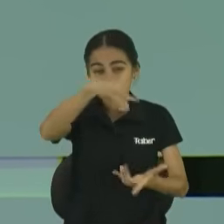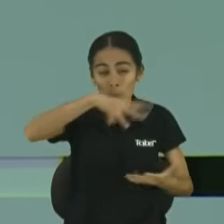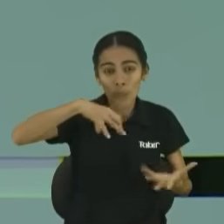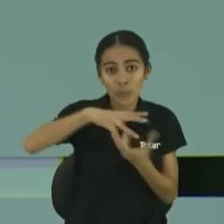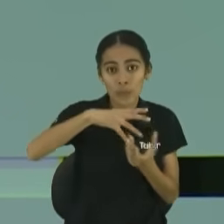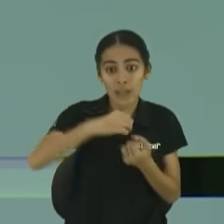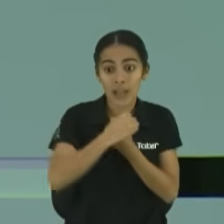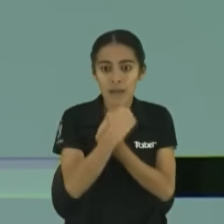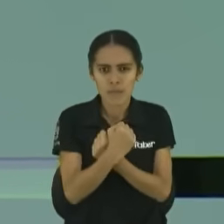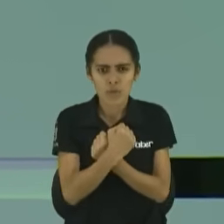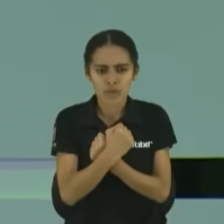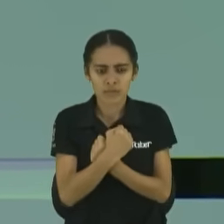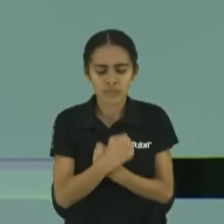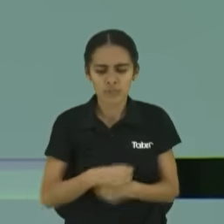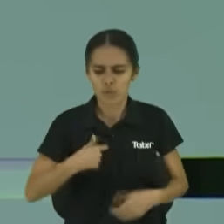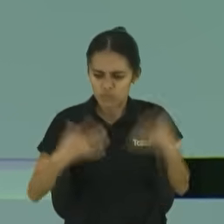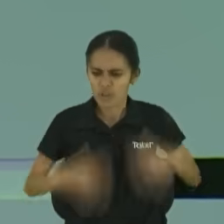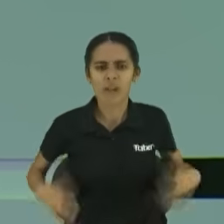capricho o con un vacío.